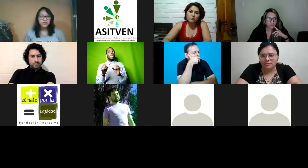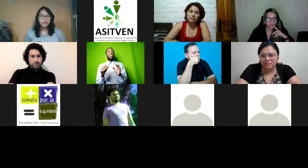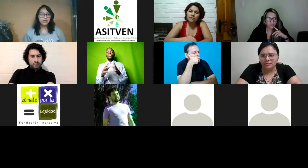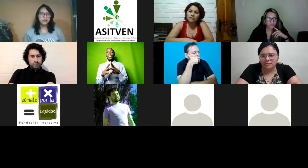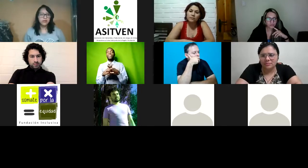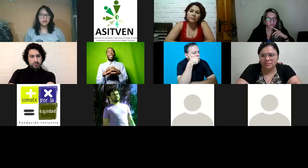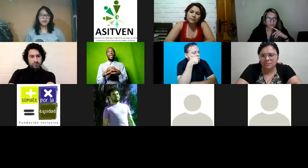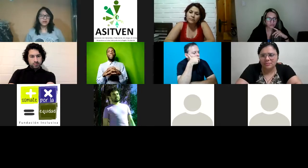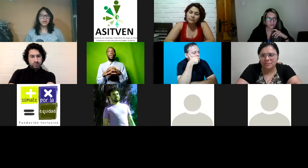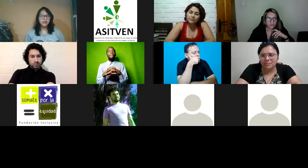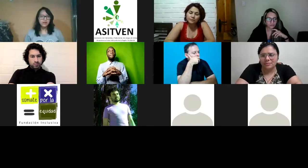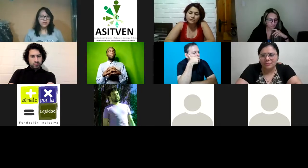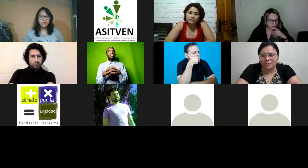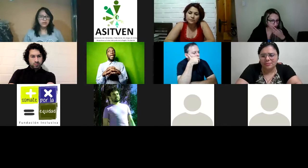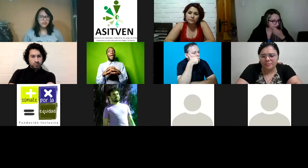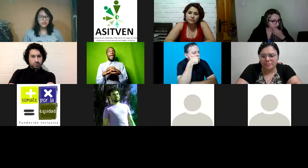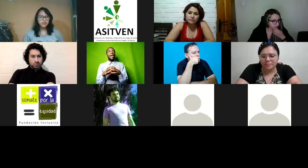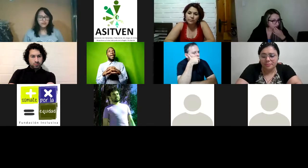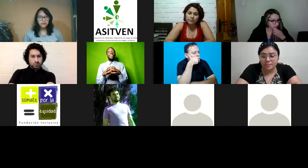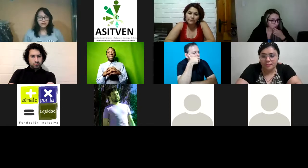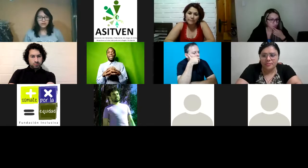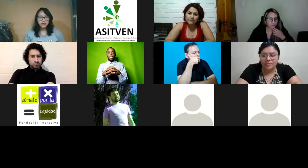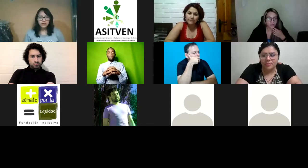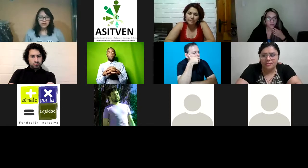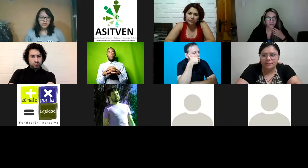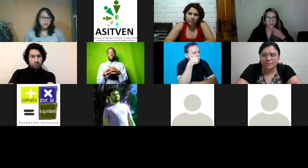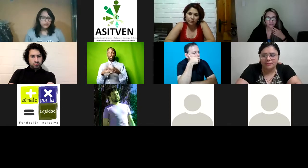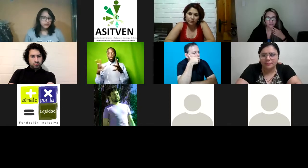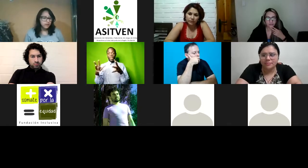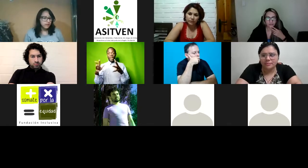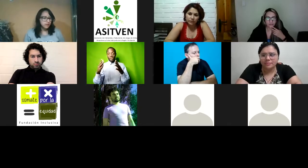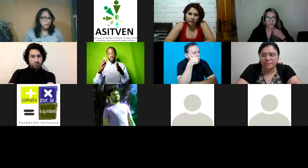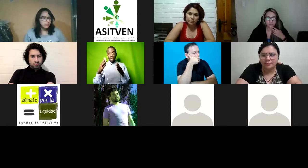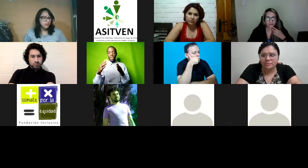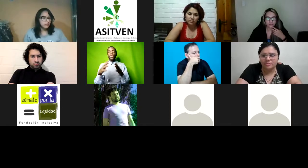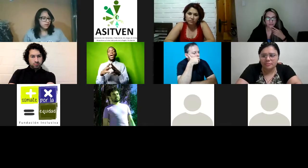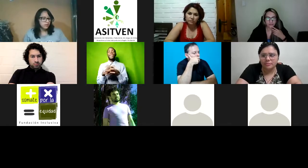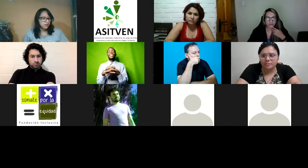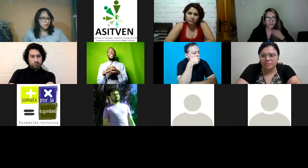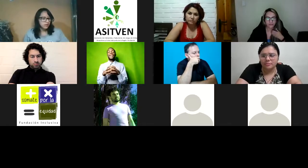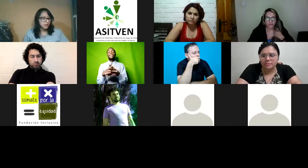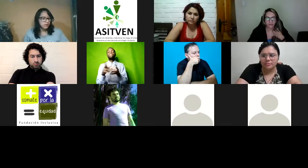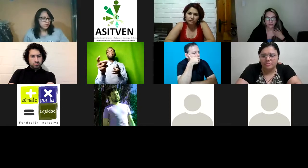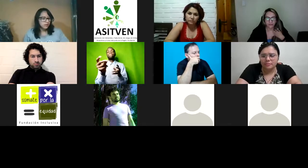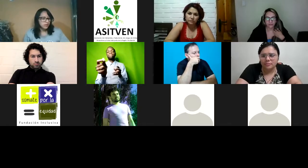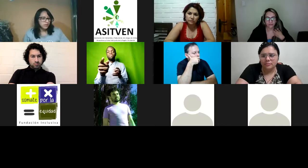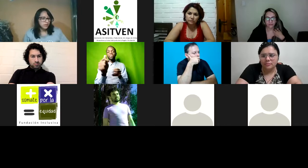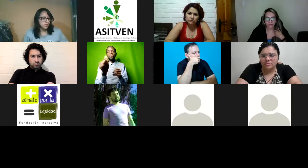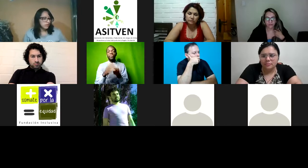obstante, si tú vas, por ejemplo, a España, tú tomas, como mencionabas,